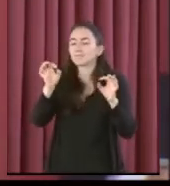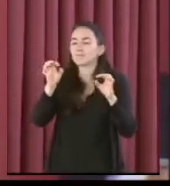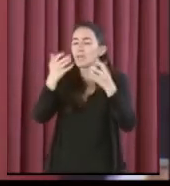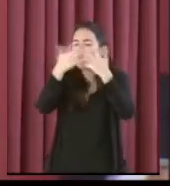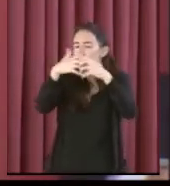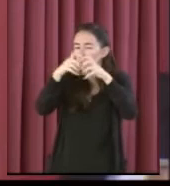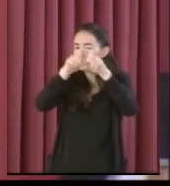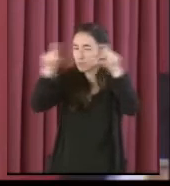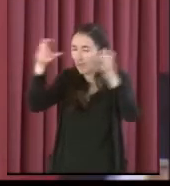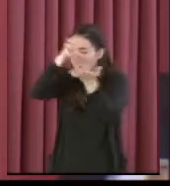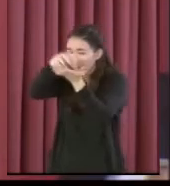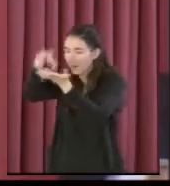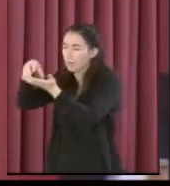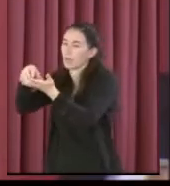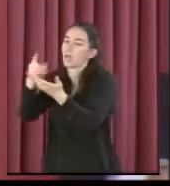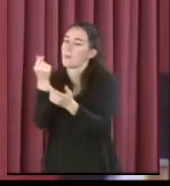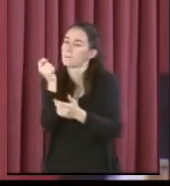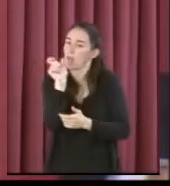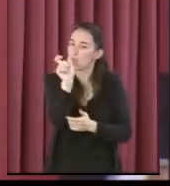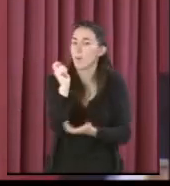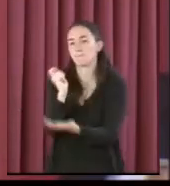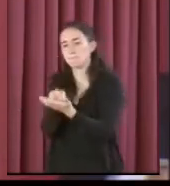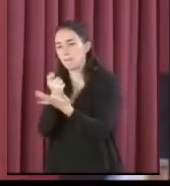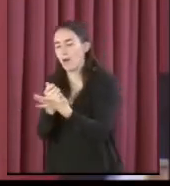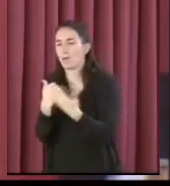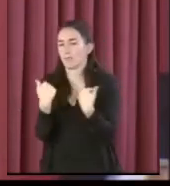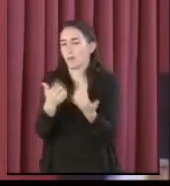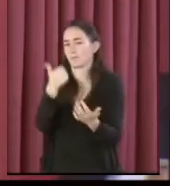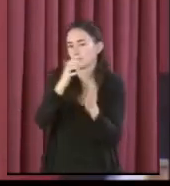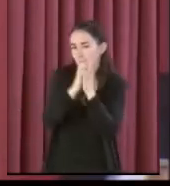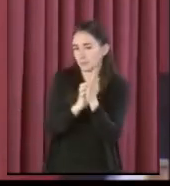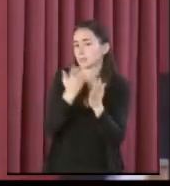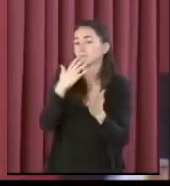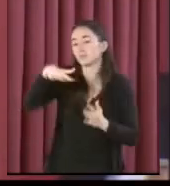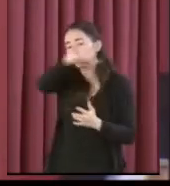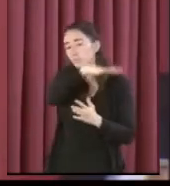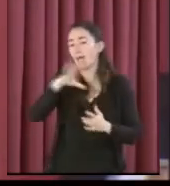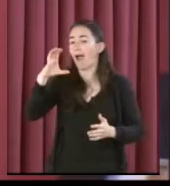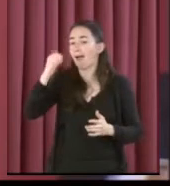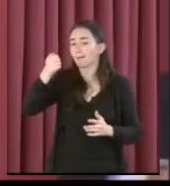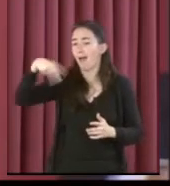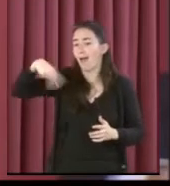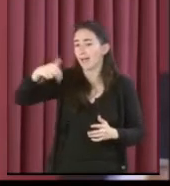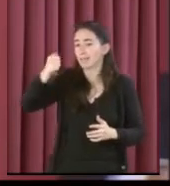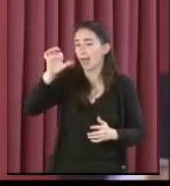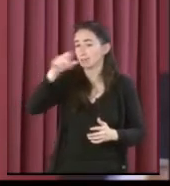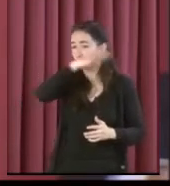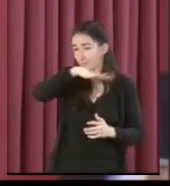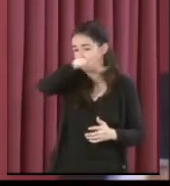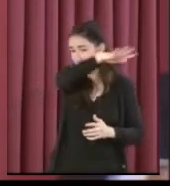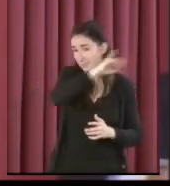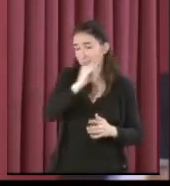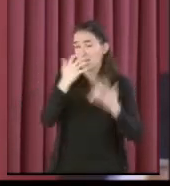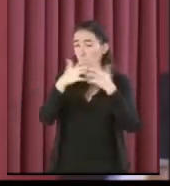de precio como de forma de pago, especialmente en el nuevo Parque Industrial de Las Cañas, un polígono moderno y funcional, dotado con unos